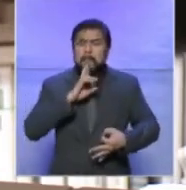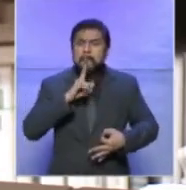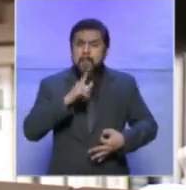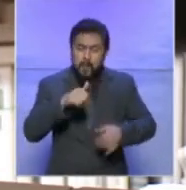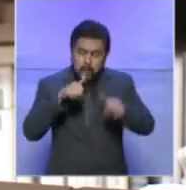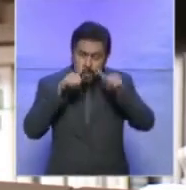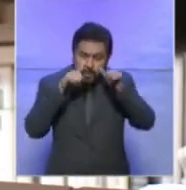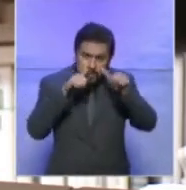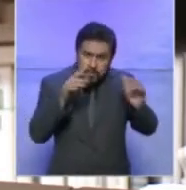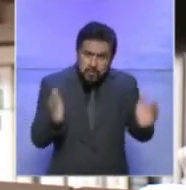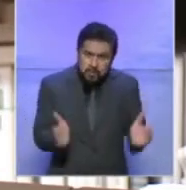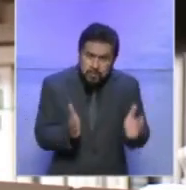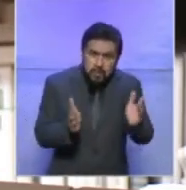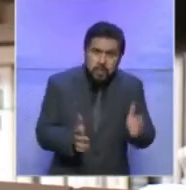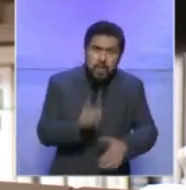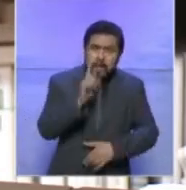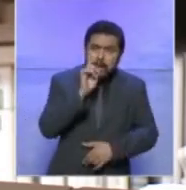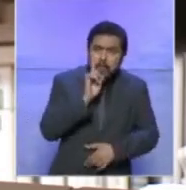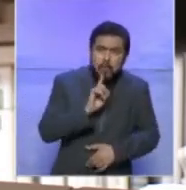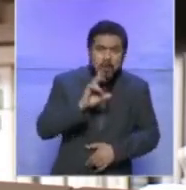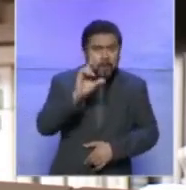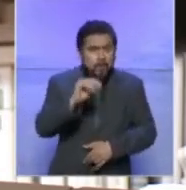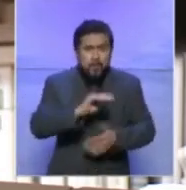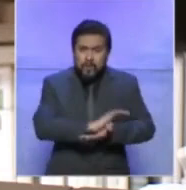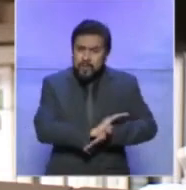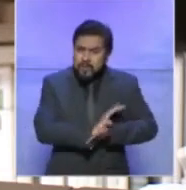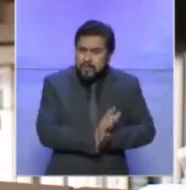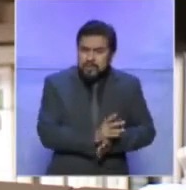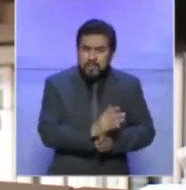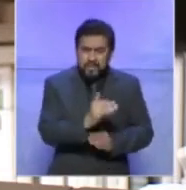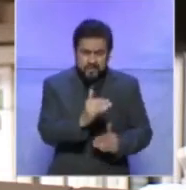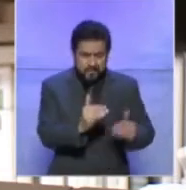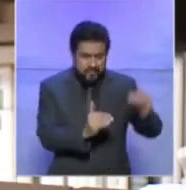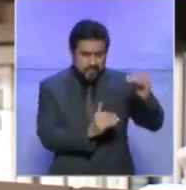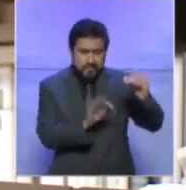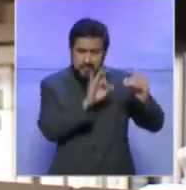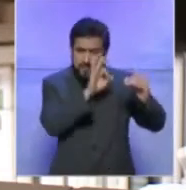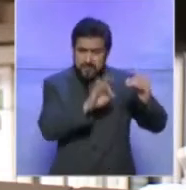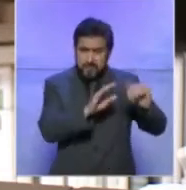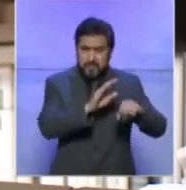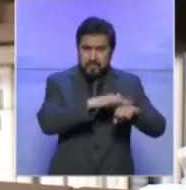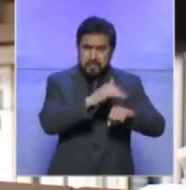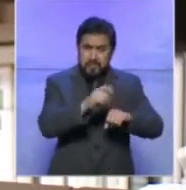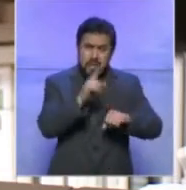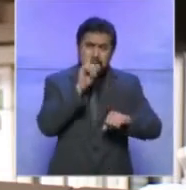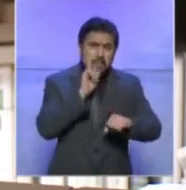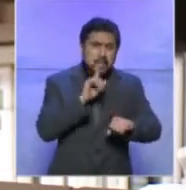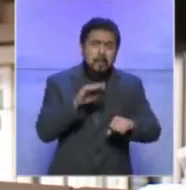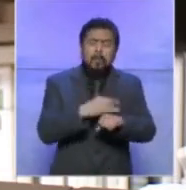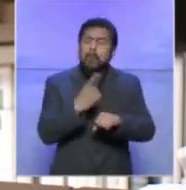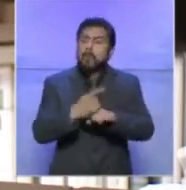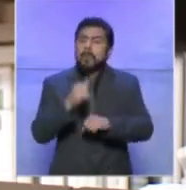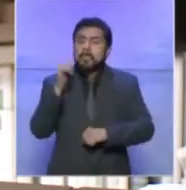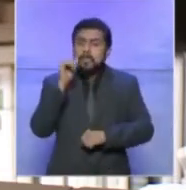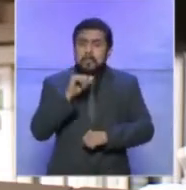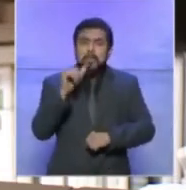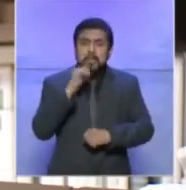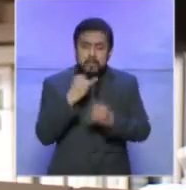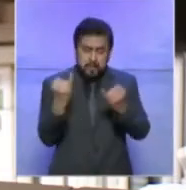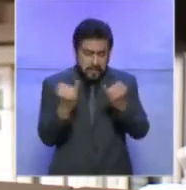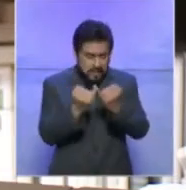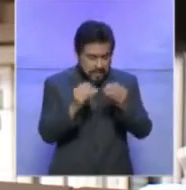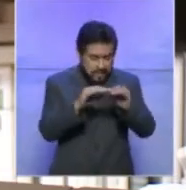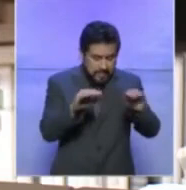no discriminación. No podemos seguir dudando de que cuando la Constitución prevé paridad en todo, se trata justamente de